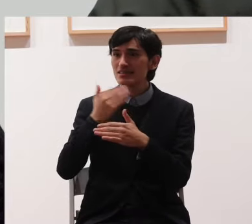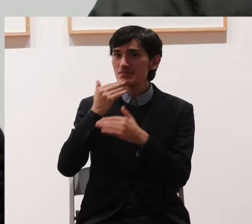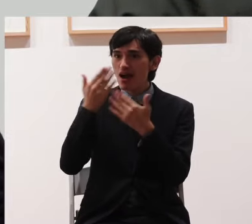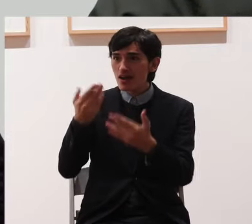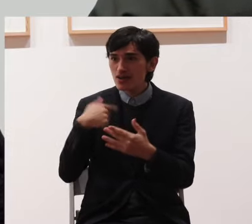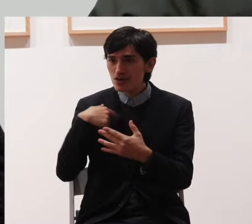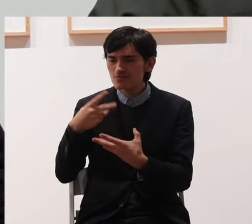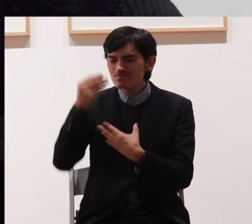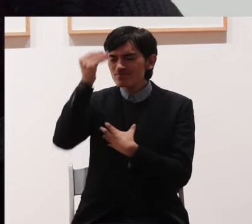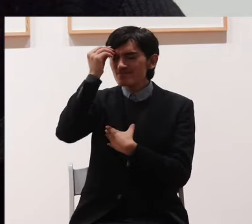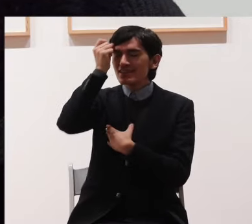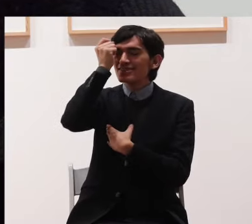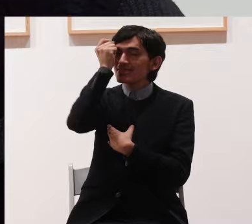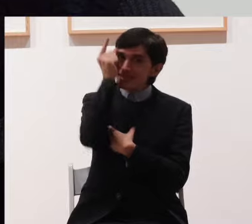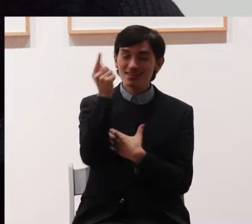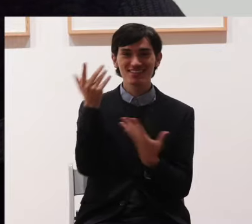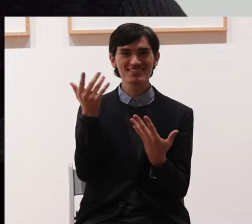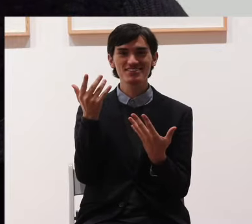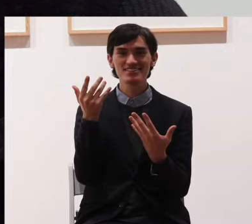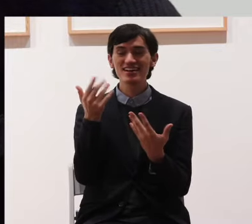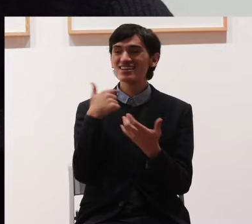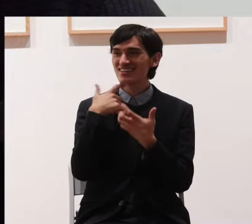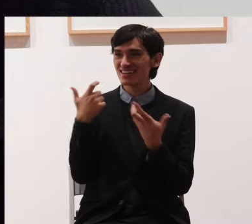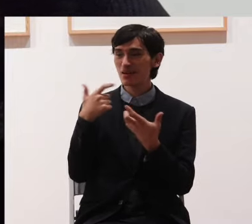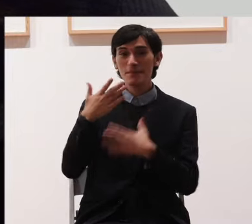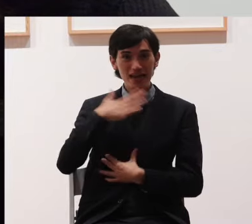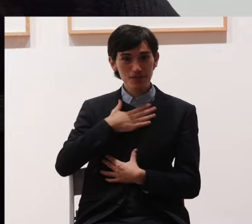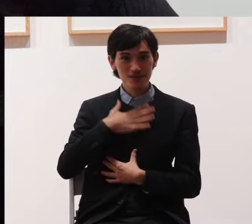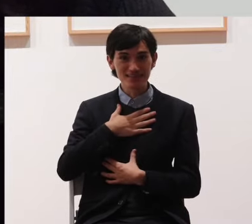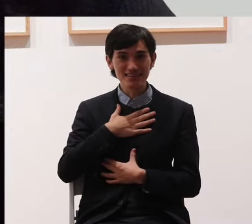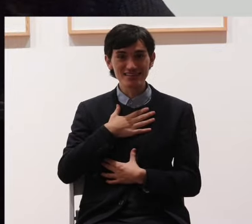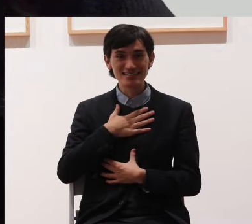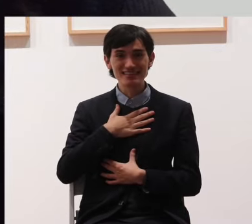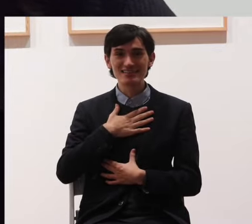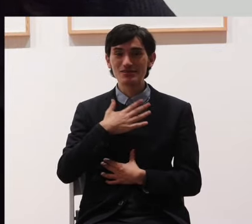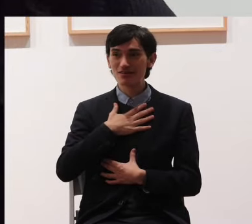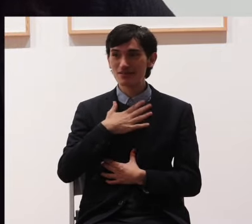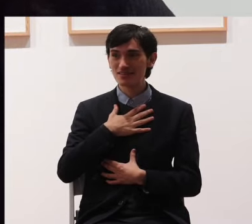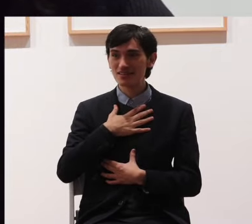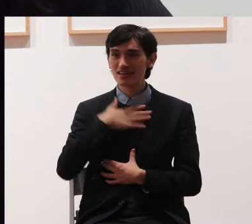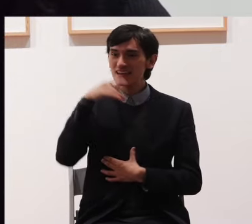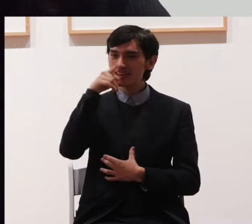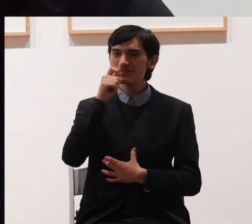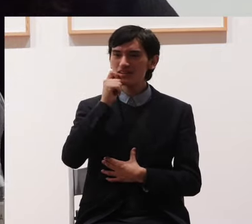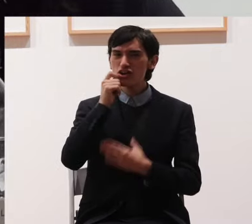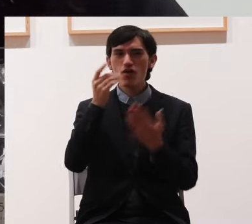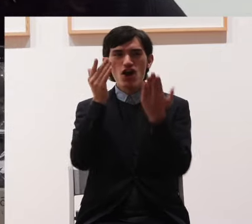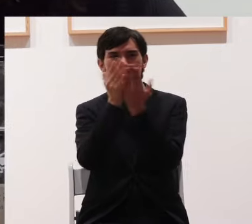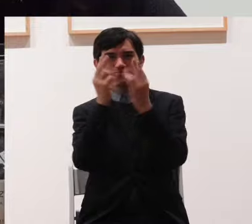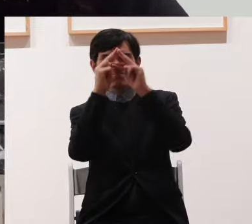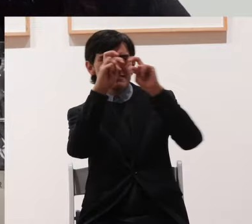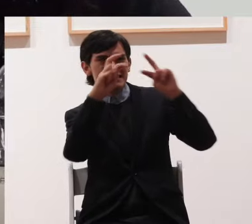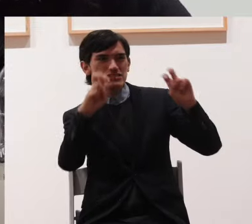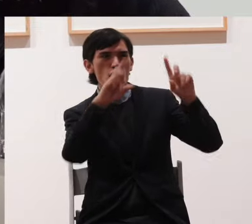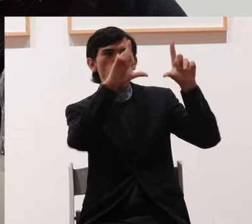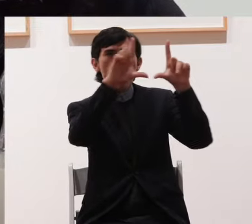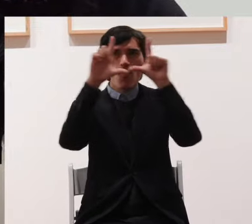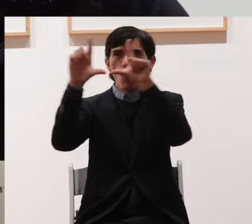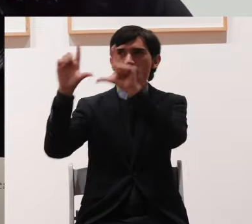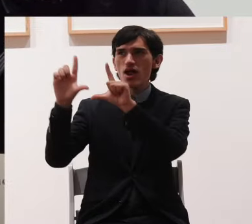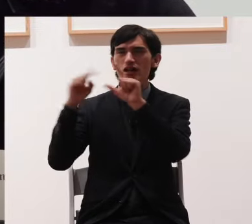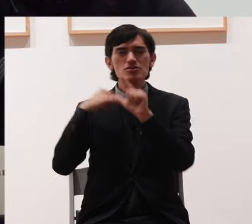entonces estoy en una asimilación completa de la obra, pero puedo decir que para mí son como estudios de